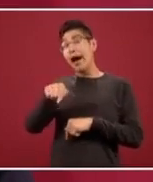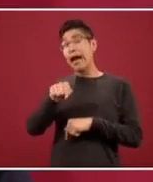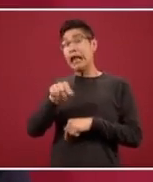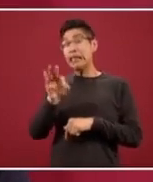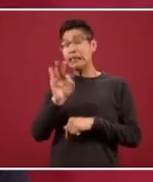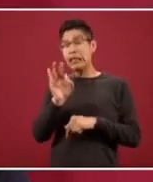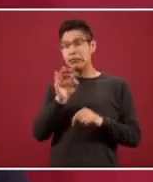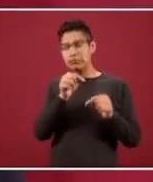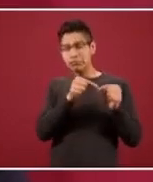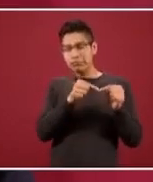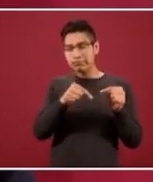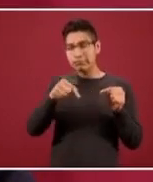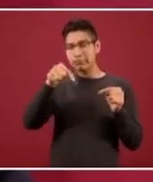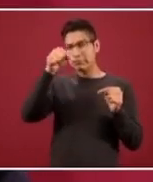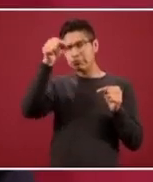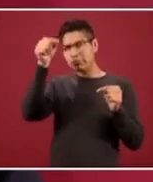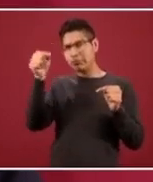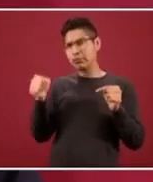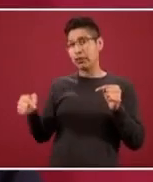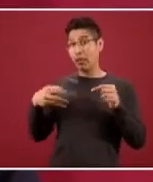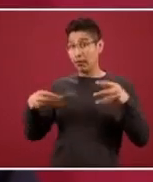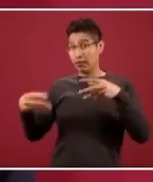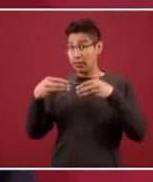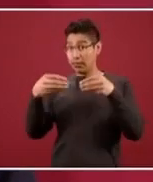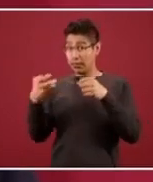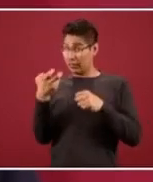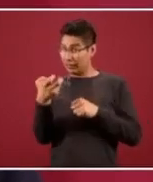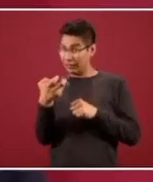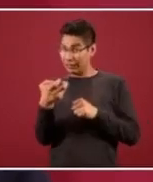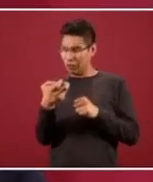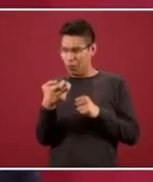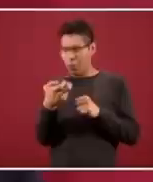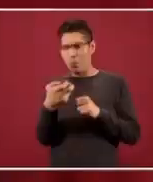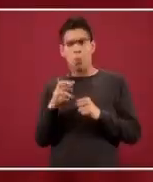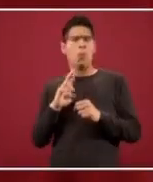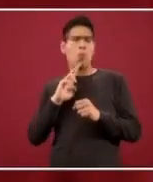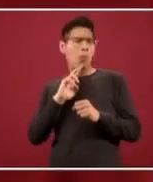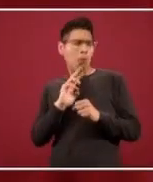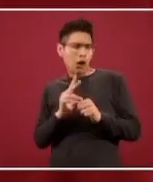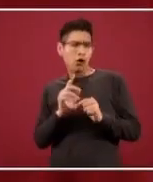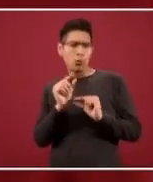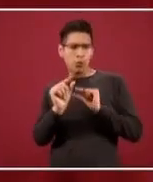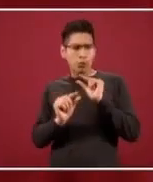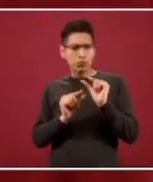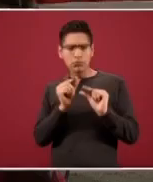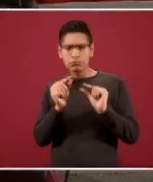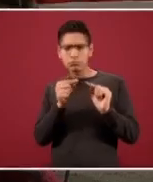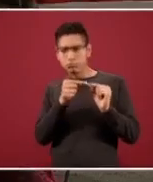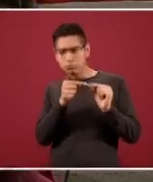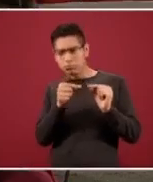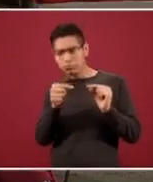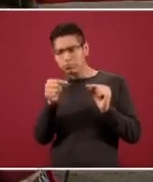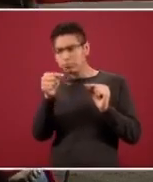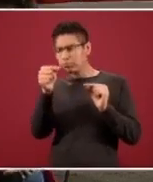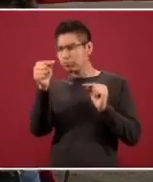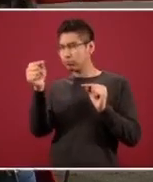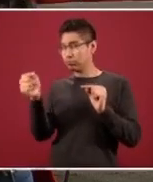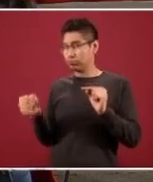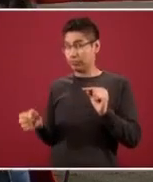curva epidémica, sobre la epidemia, será similar a que si lo paráramos todo de tajo.